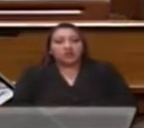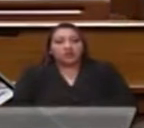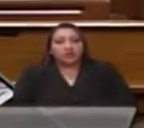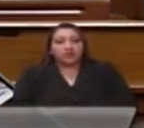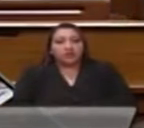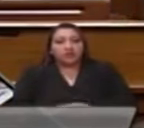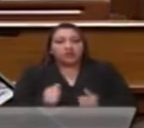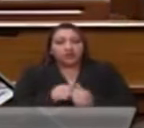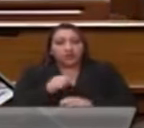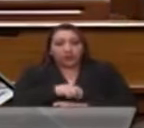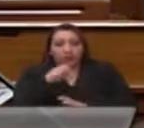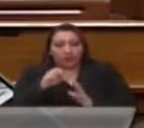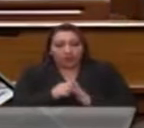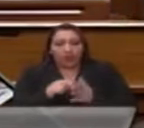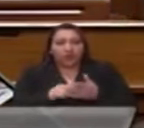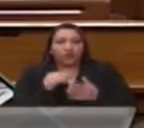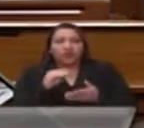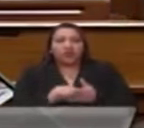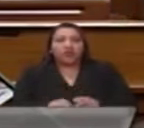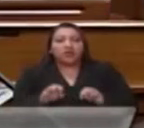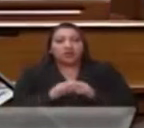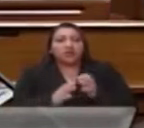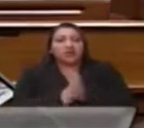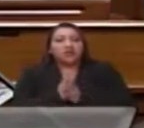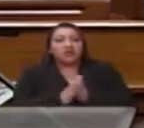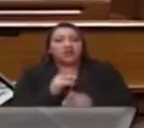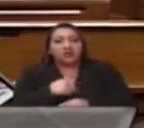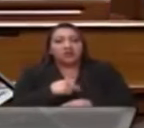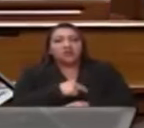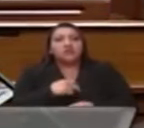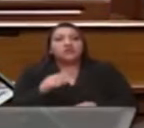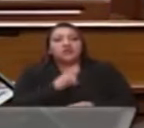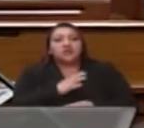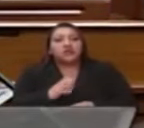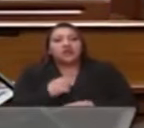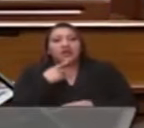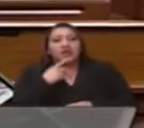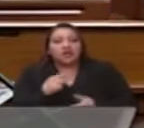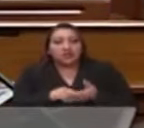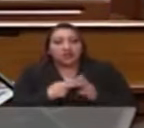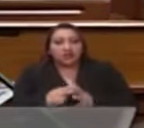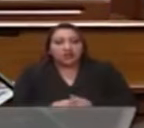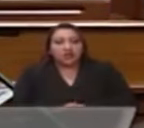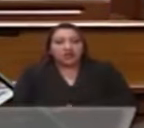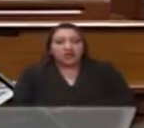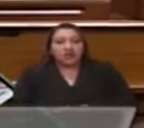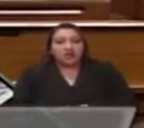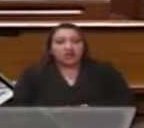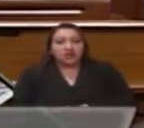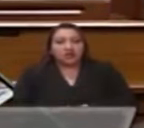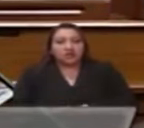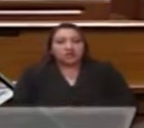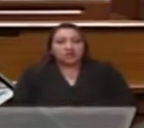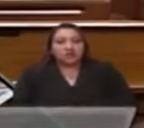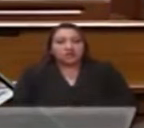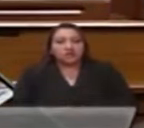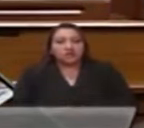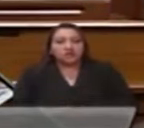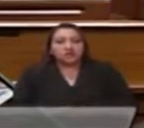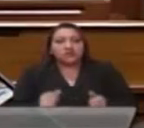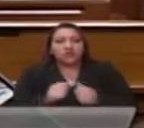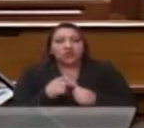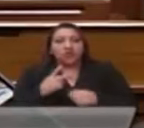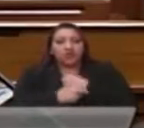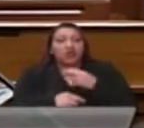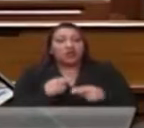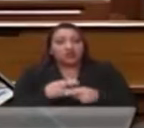relanzamiento de dicho proyecto reviste el más alto interés para nuestro gobierno y será abordado en el próximo Gabinete Binacional